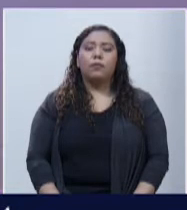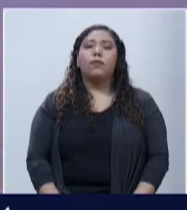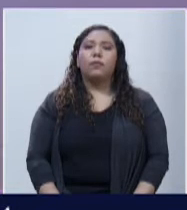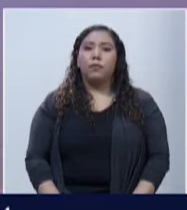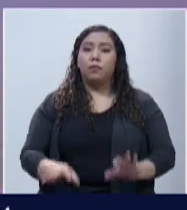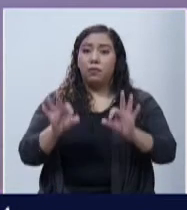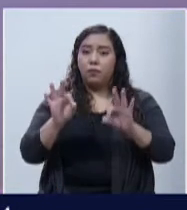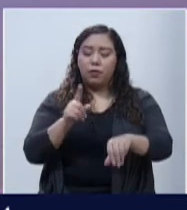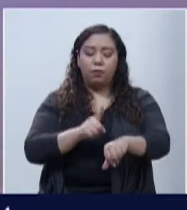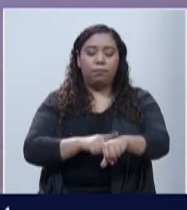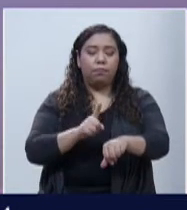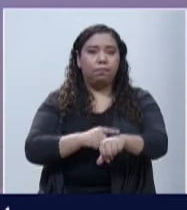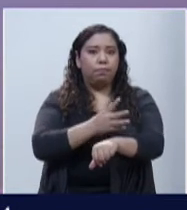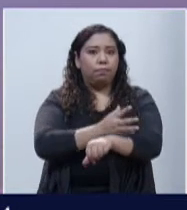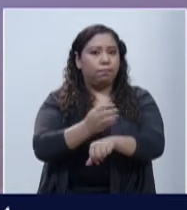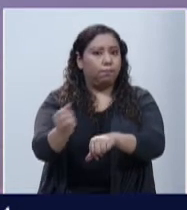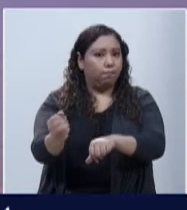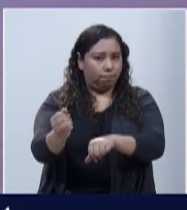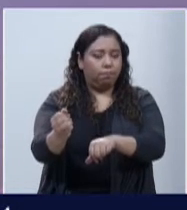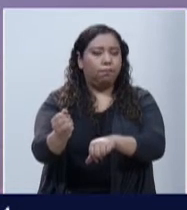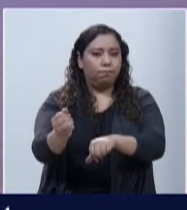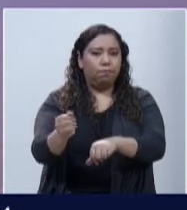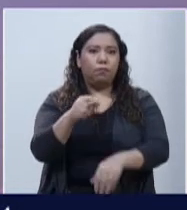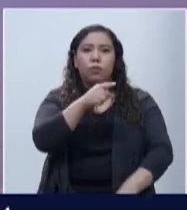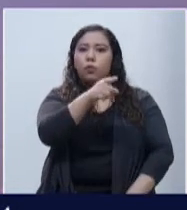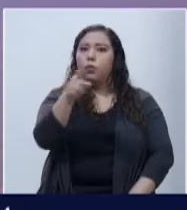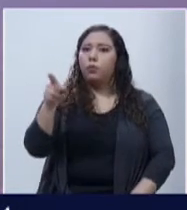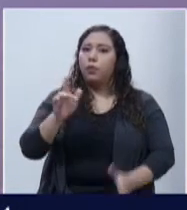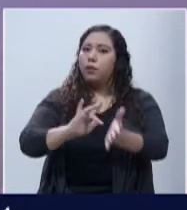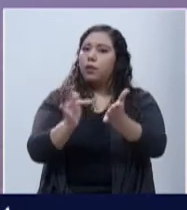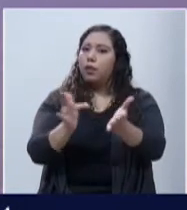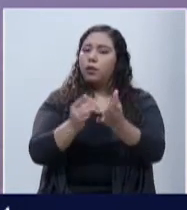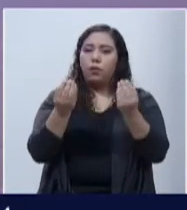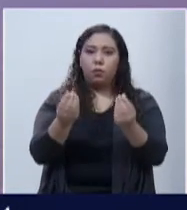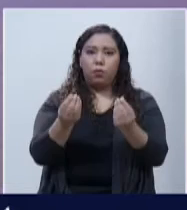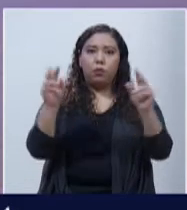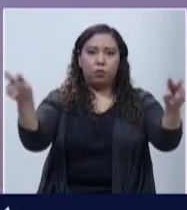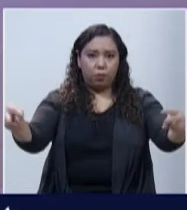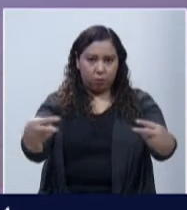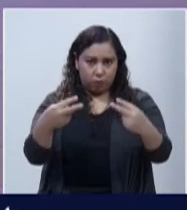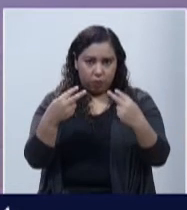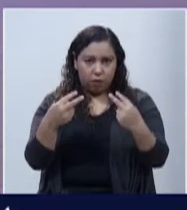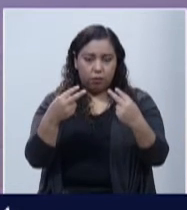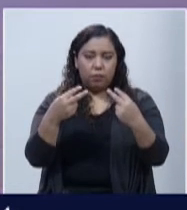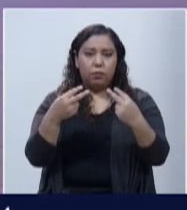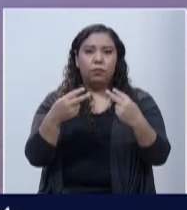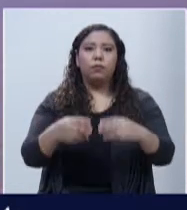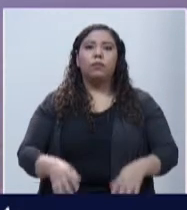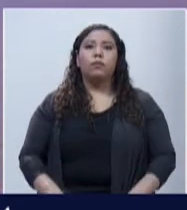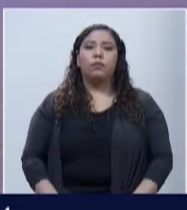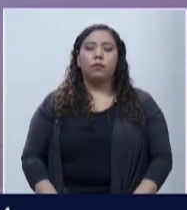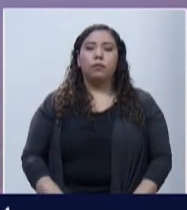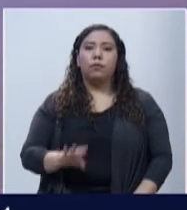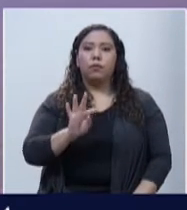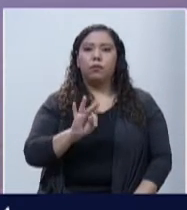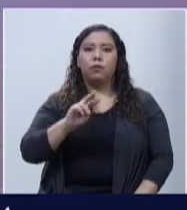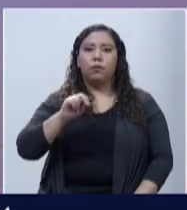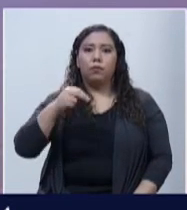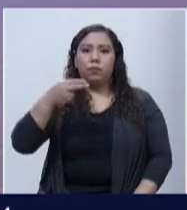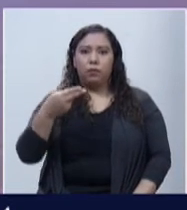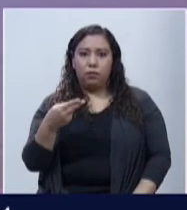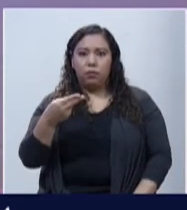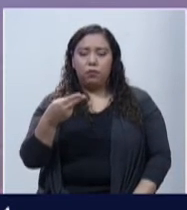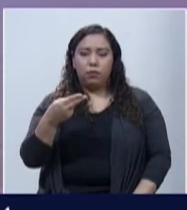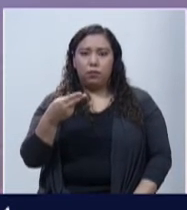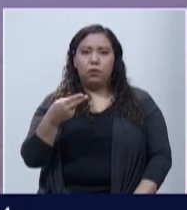en el tiempo para más solamente para agradecerles a ustedes siempre su fina sintonía e invitarles a continuar con la programación de